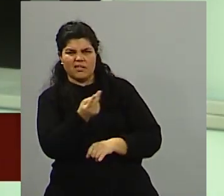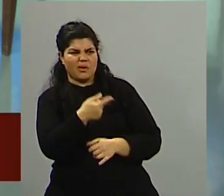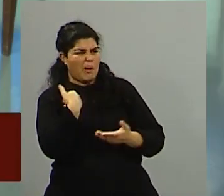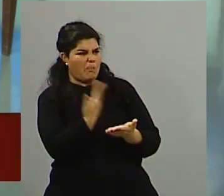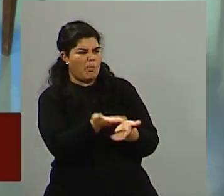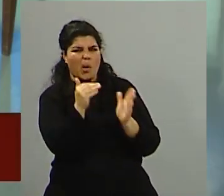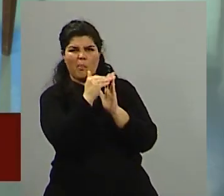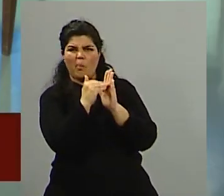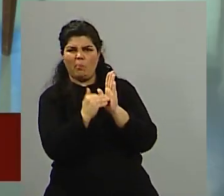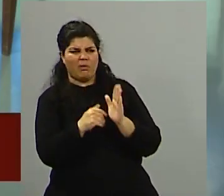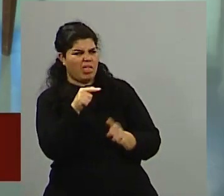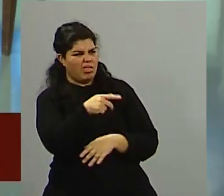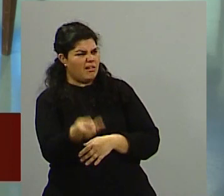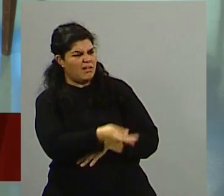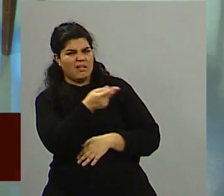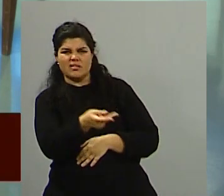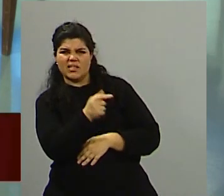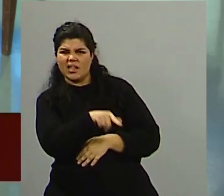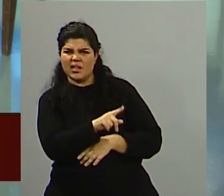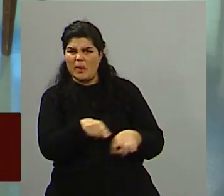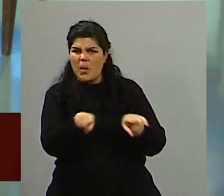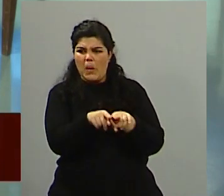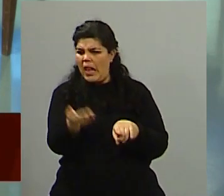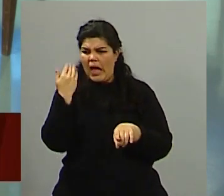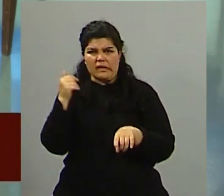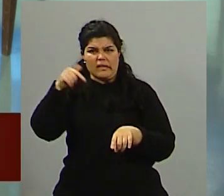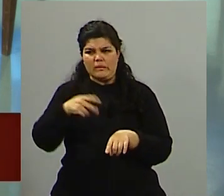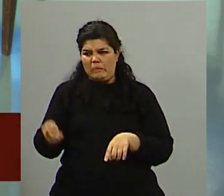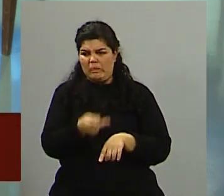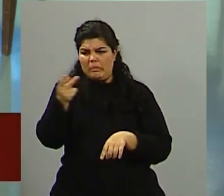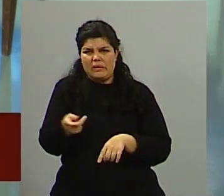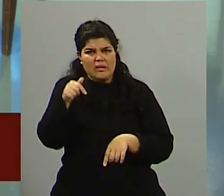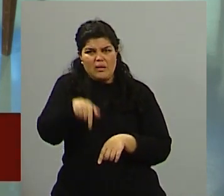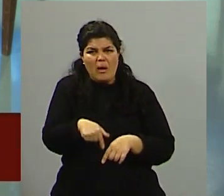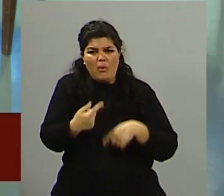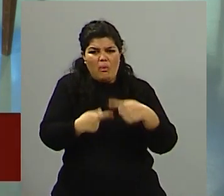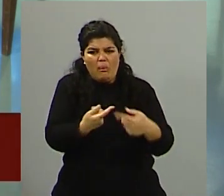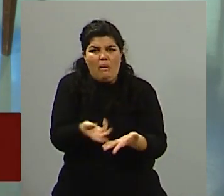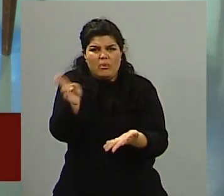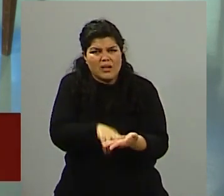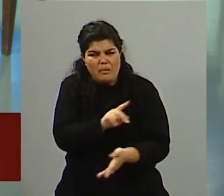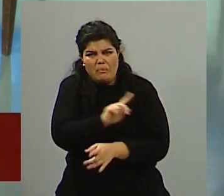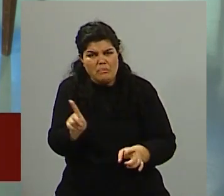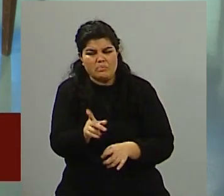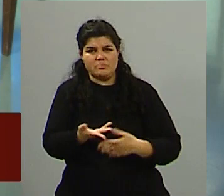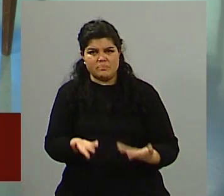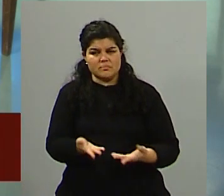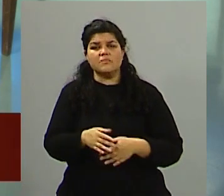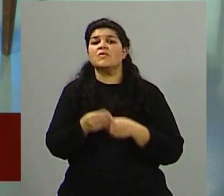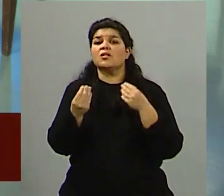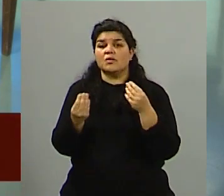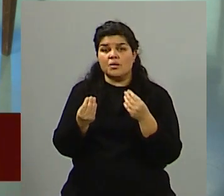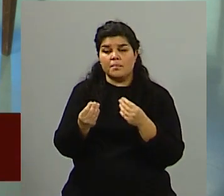sea quien sea, en el 10 de diciembre de este año, no va a ser el mejor. Y además están los compromisos de los